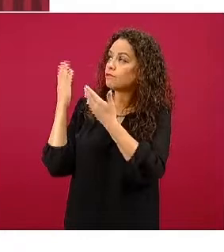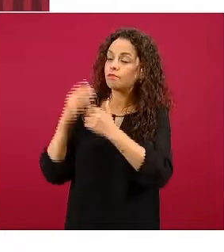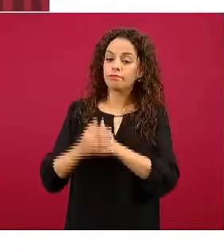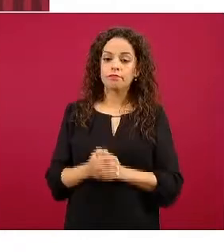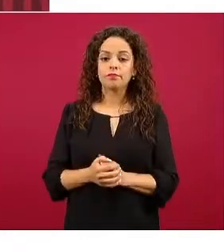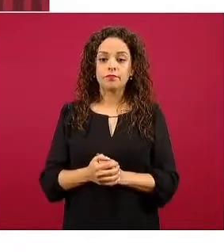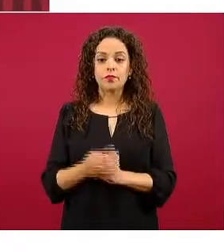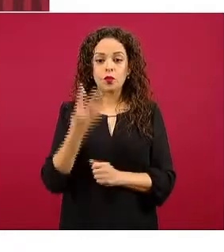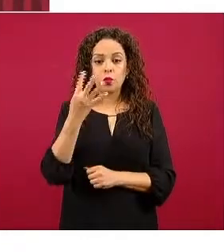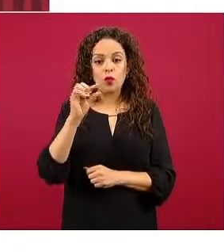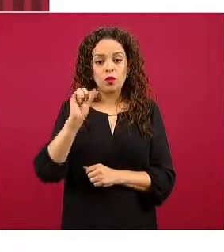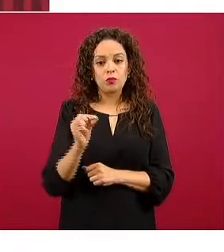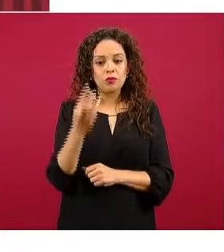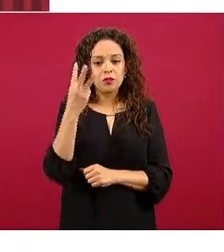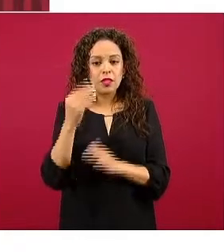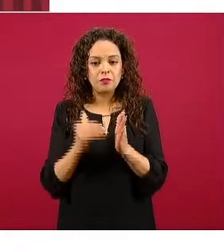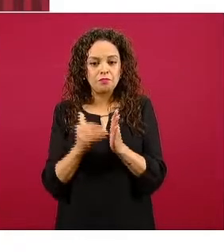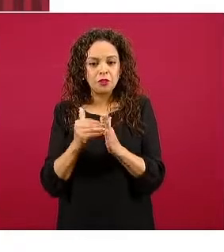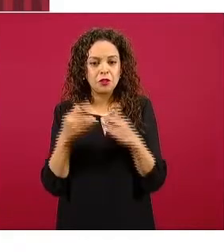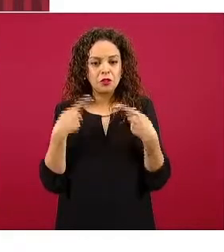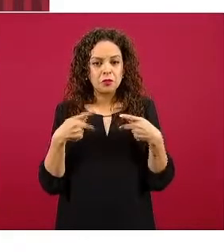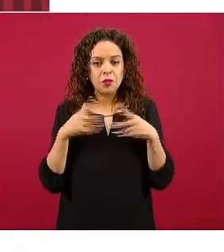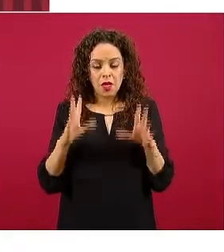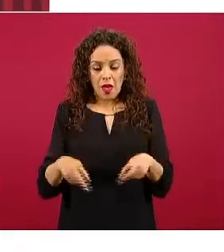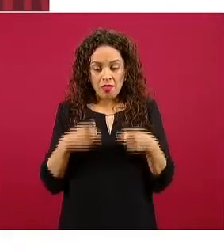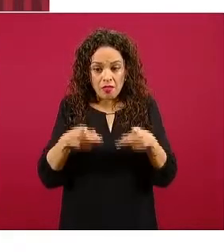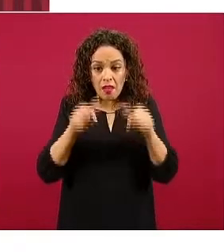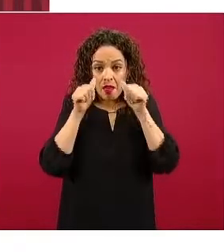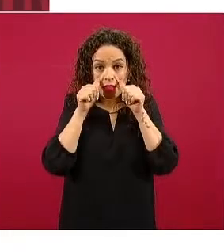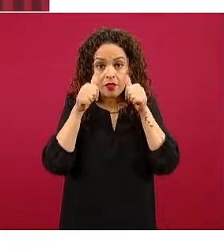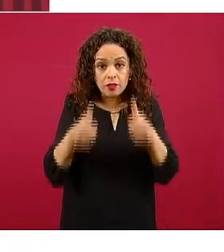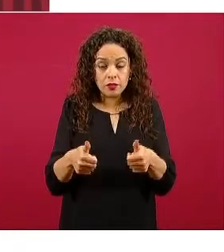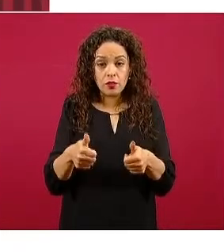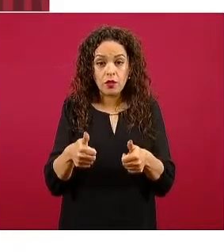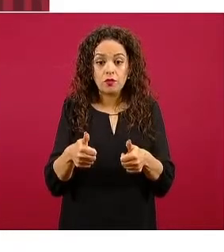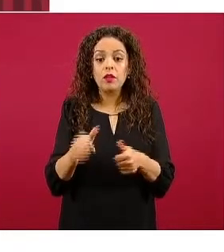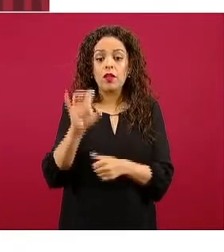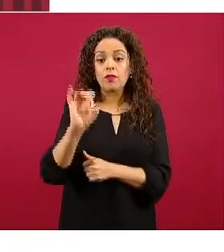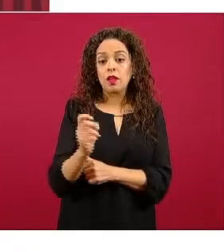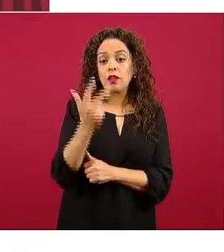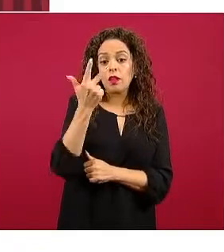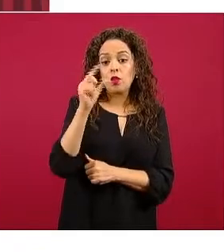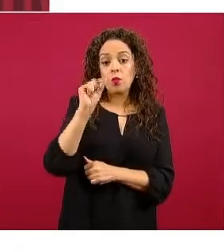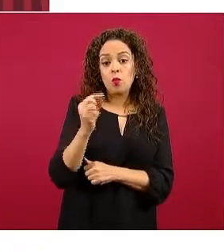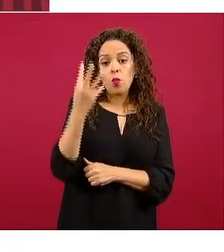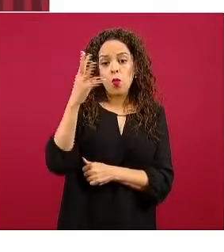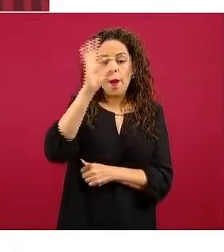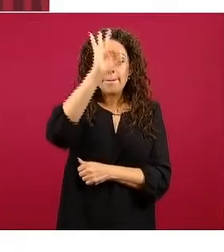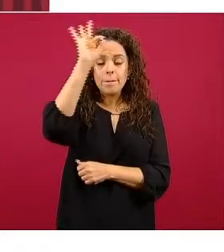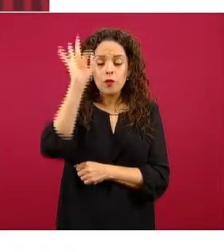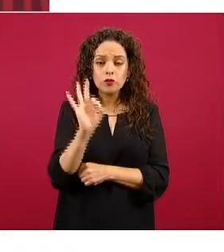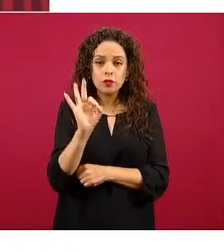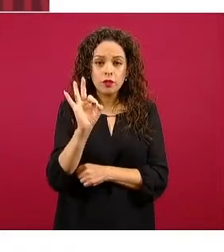4.3 millones de personas que se han atendido, el 38.4% han resultado ser